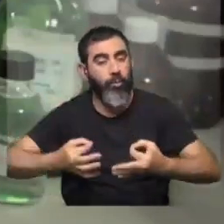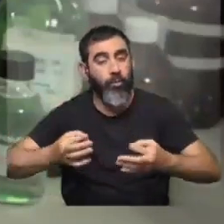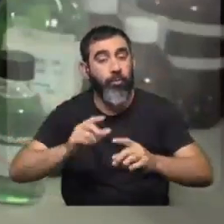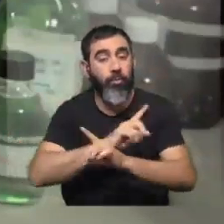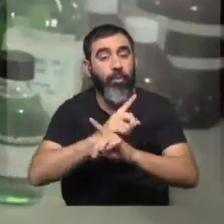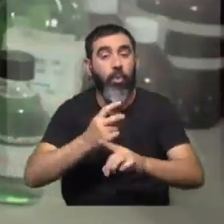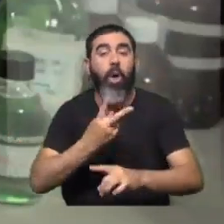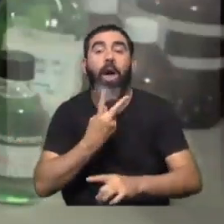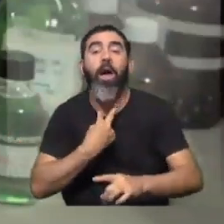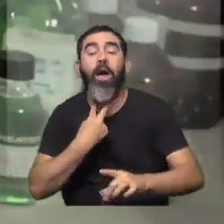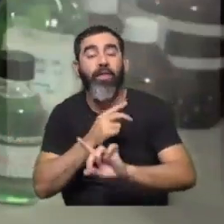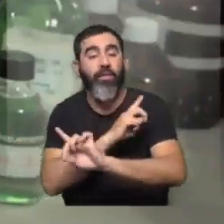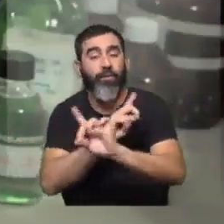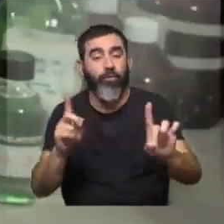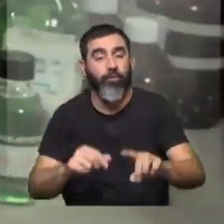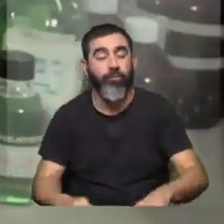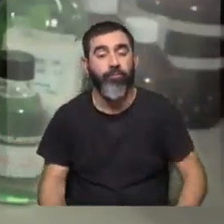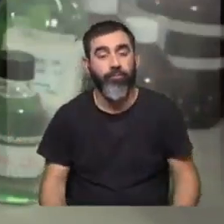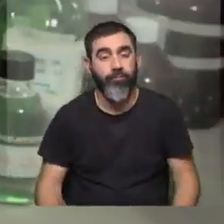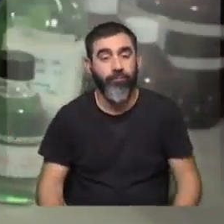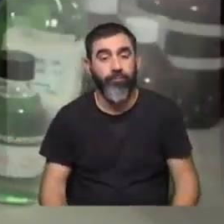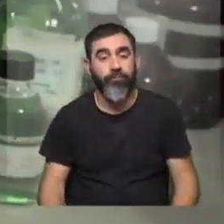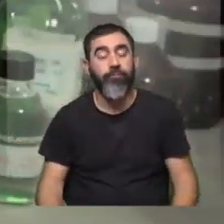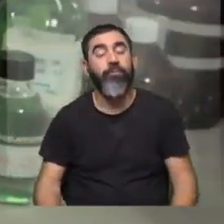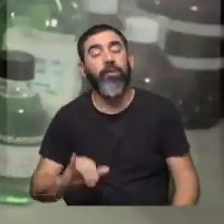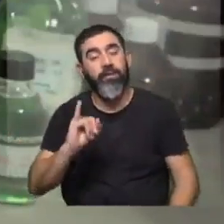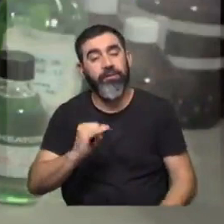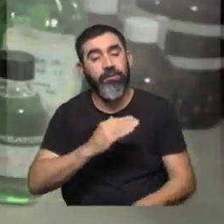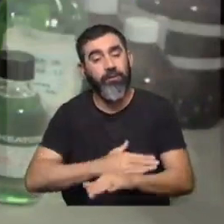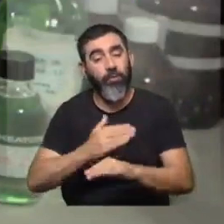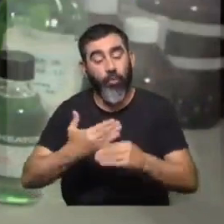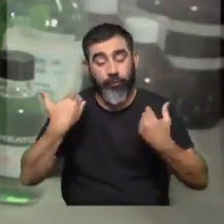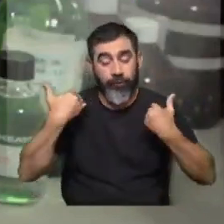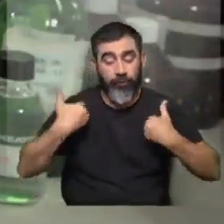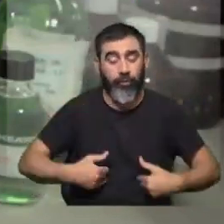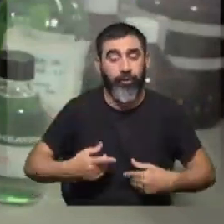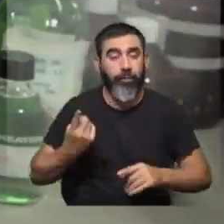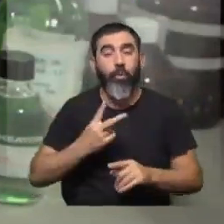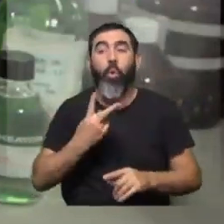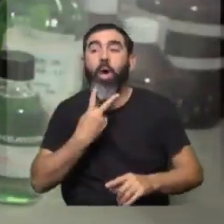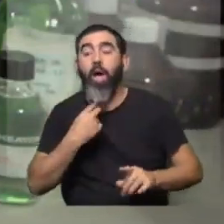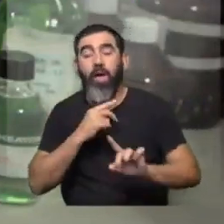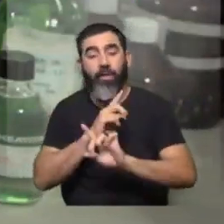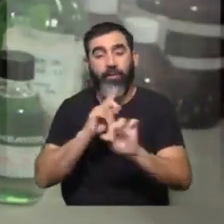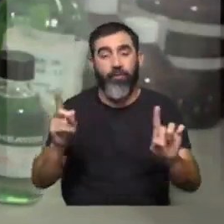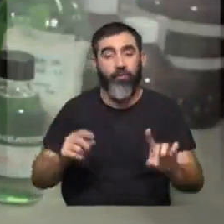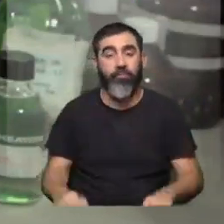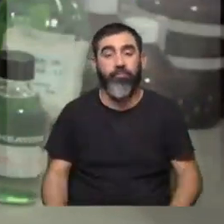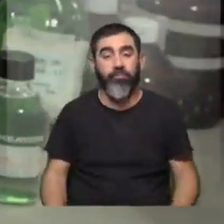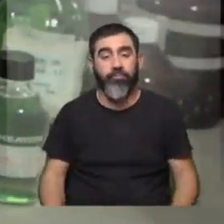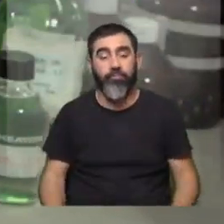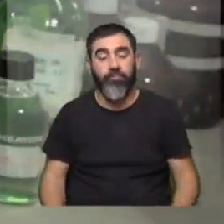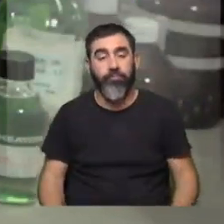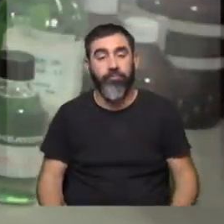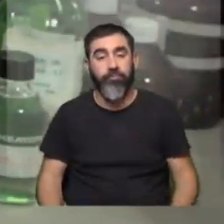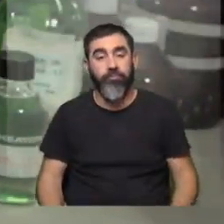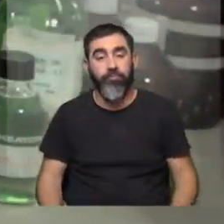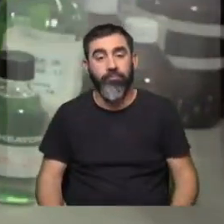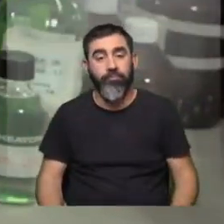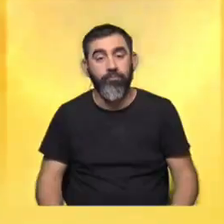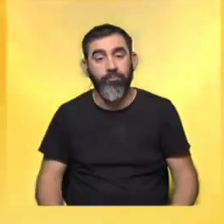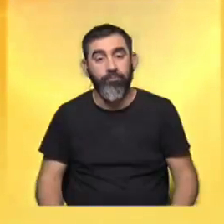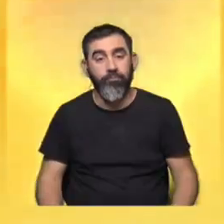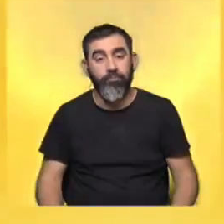generar adicción. Tienen efectos a nivel del cuerpo, pero no generan adicción. Entonces, últimamente creció mucho